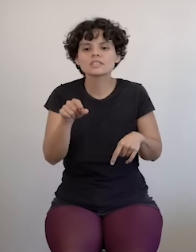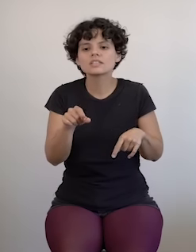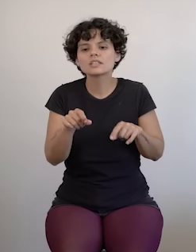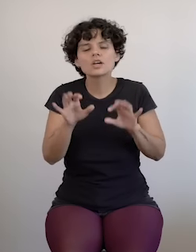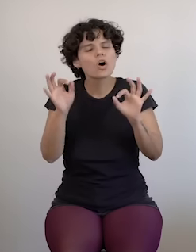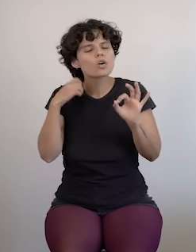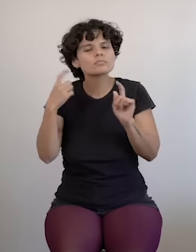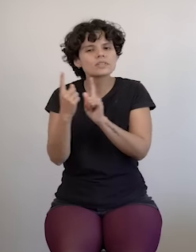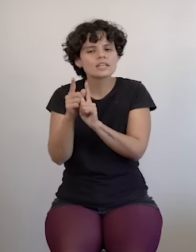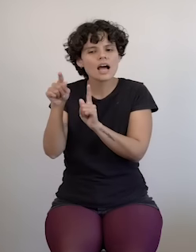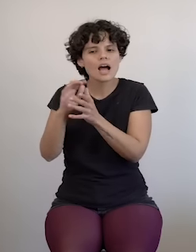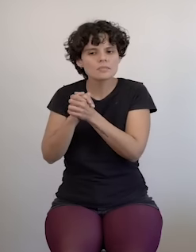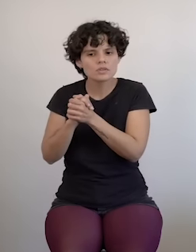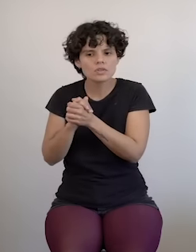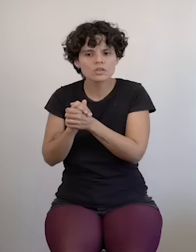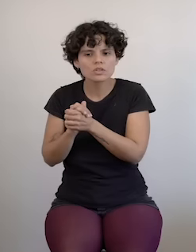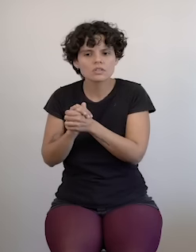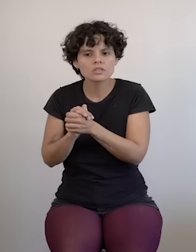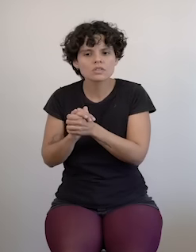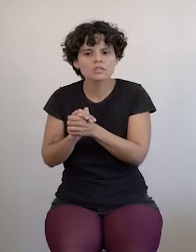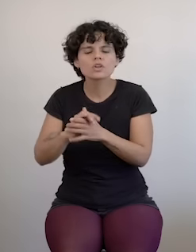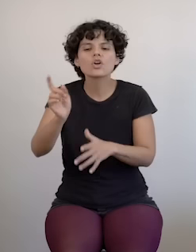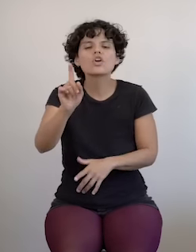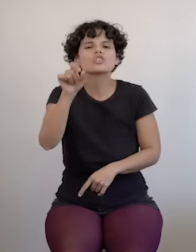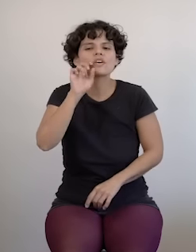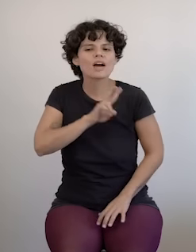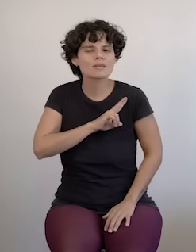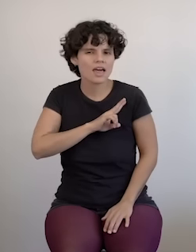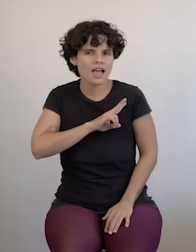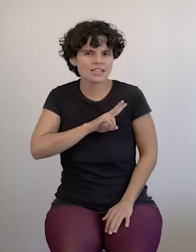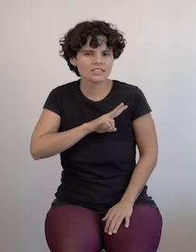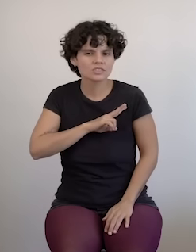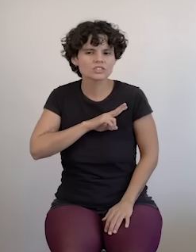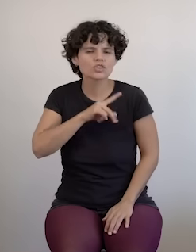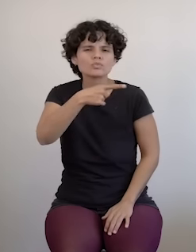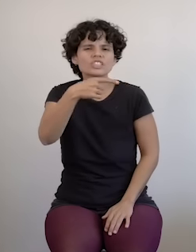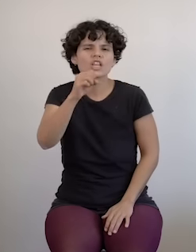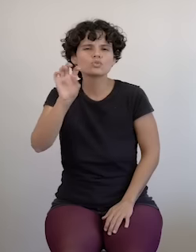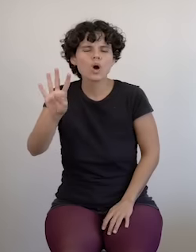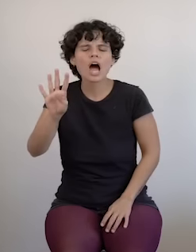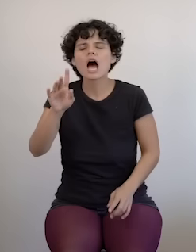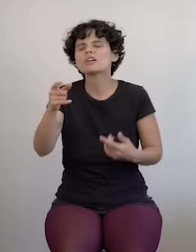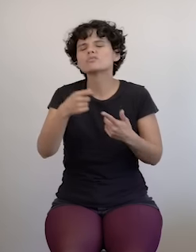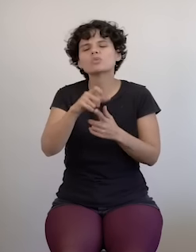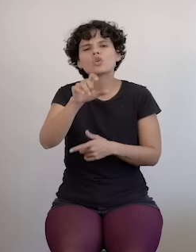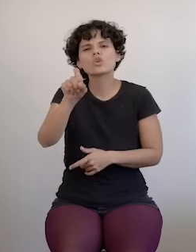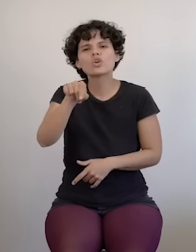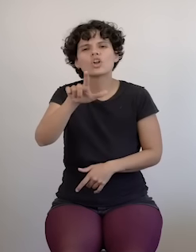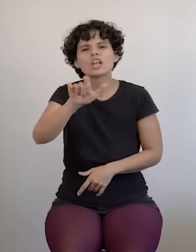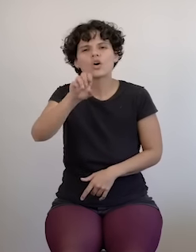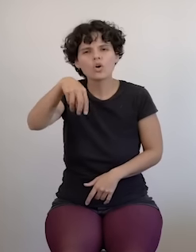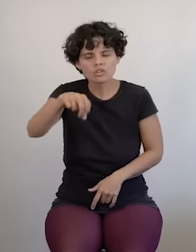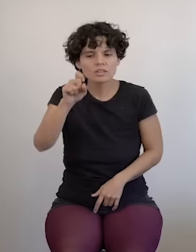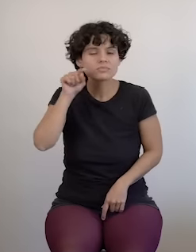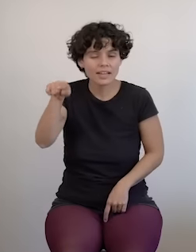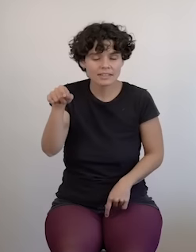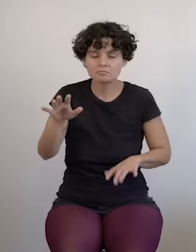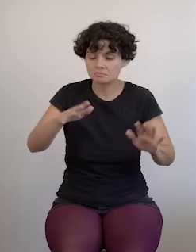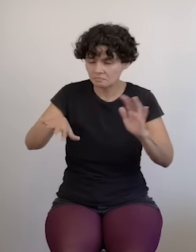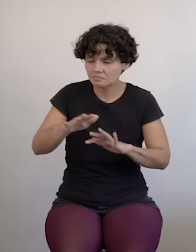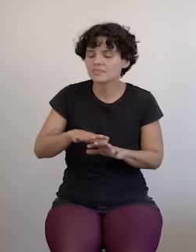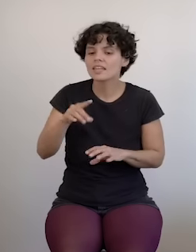un muchacho, al gato Roberto. ¿Dónde estás estudiando antes? No, ahí vamos, para el paraíso 104, Los Leones. Y de lo que aprendí yo ahí, hermano, es